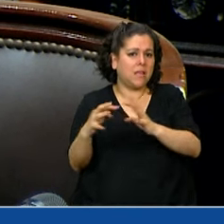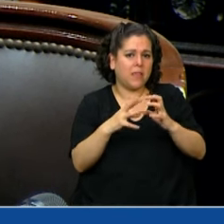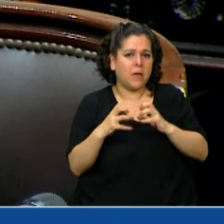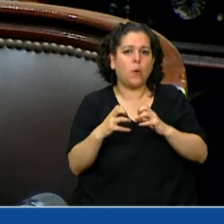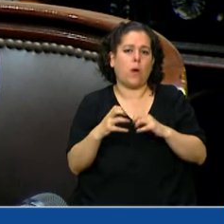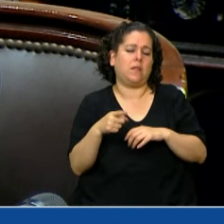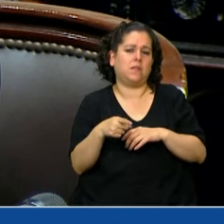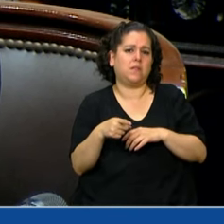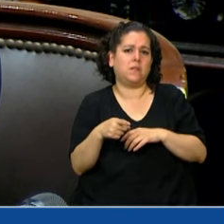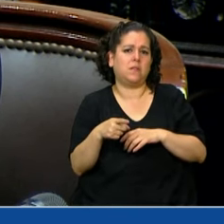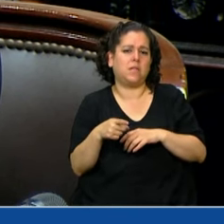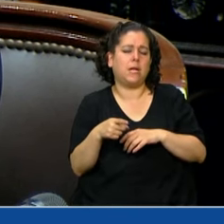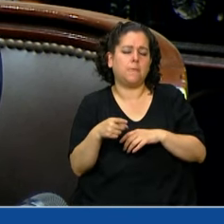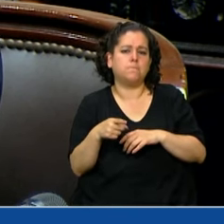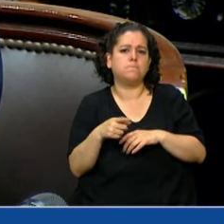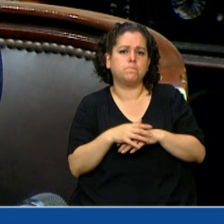en el